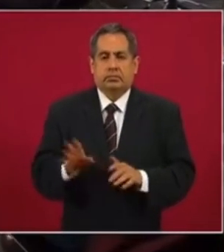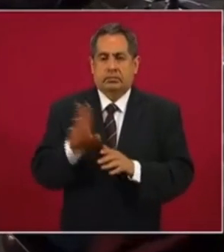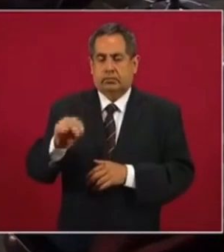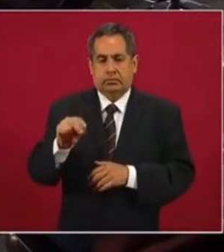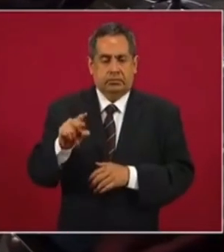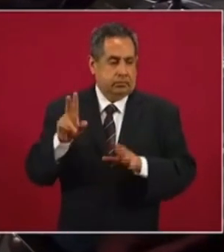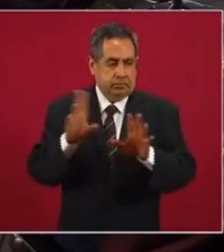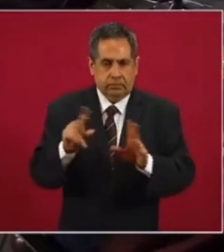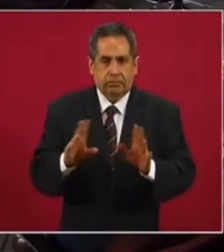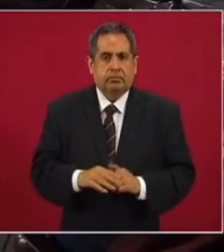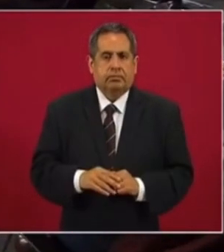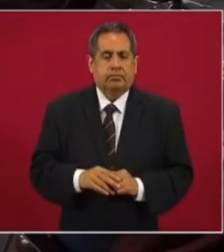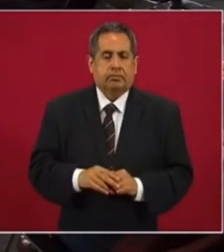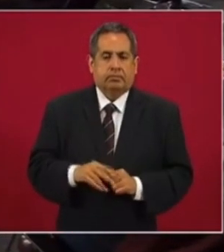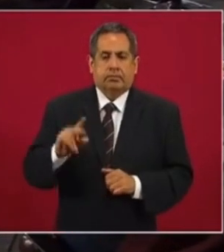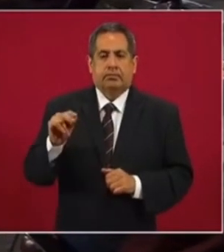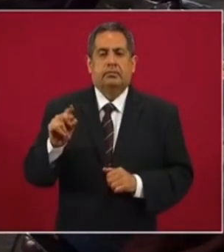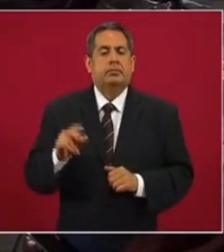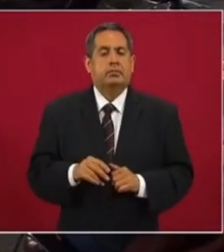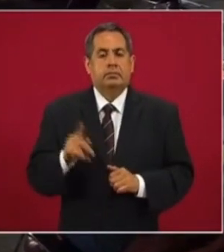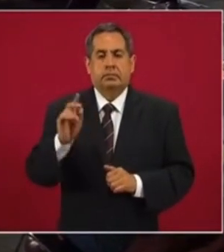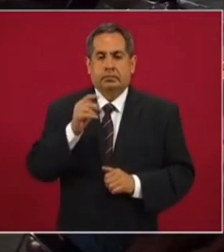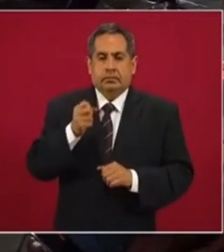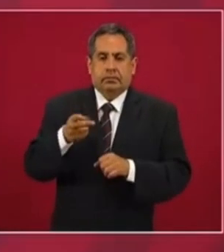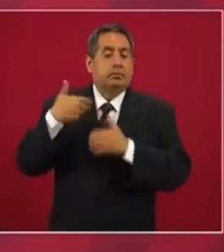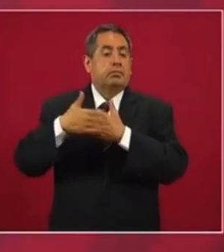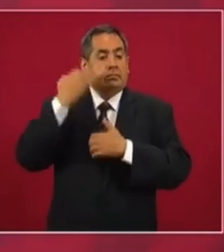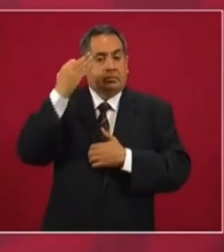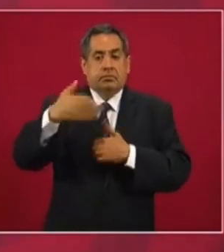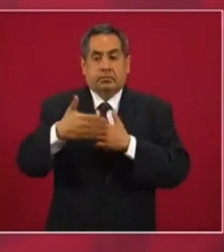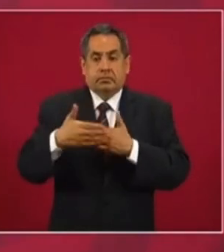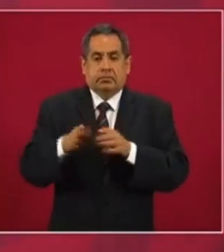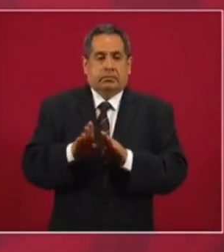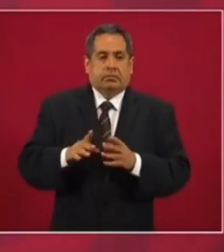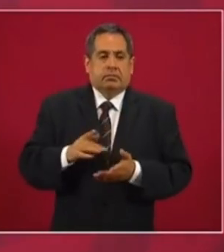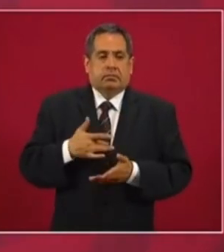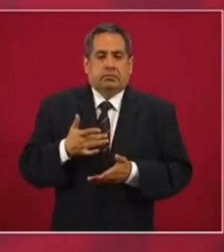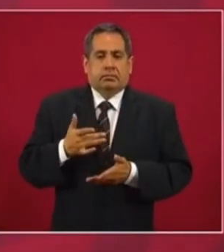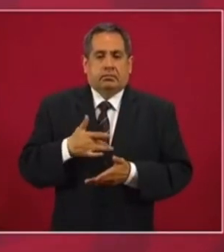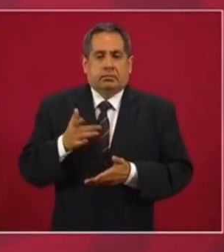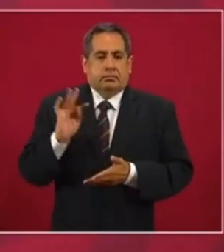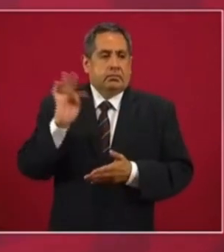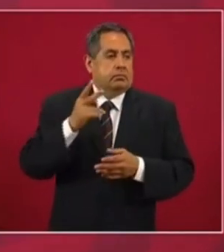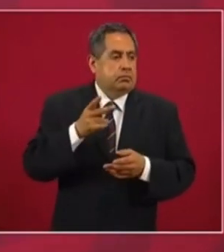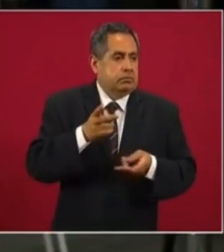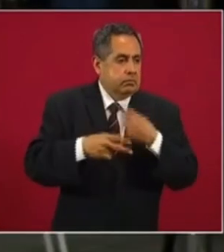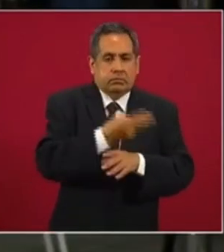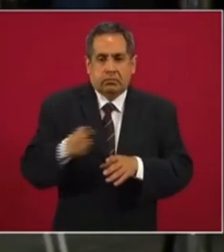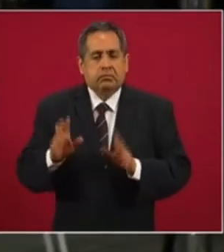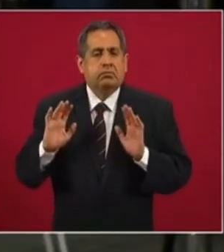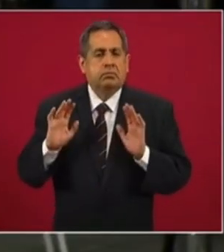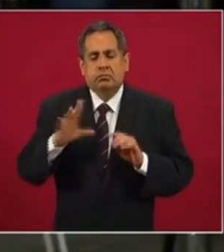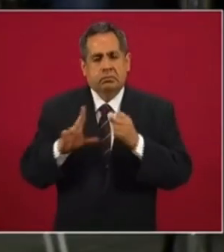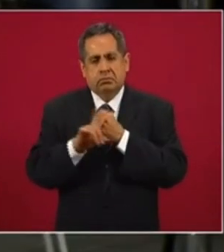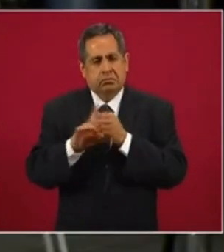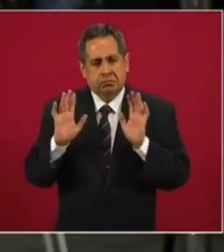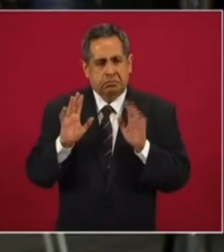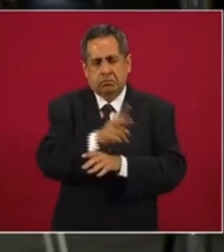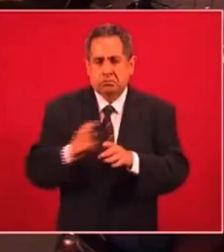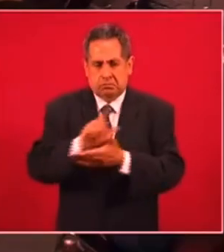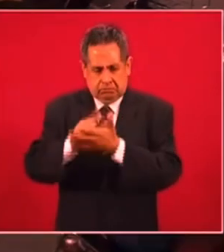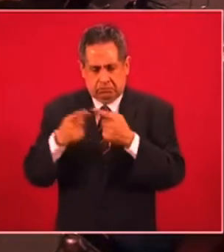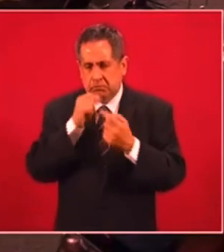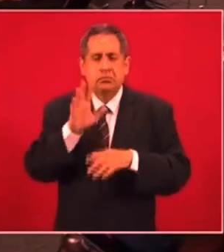No, solamente que adelante se considere que podrían regresar, eso no hay ningún impedimento